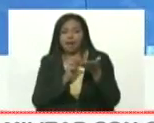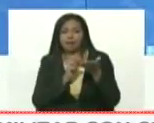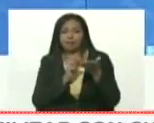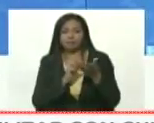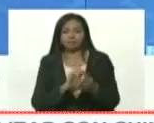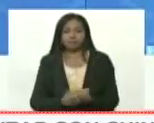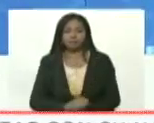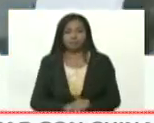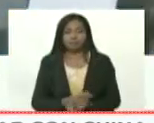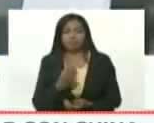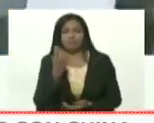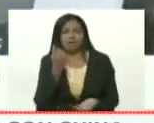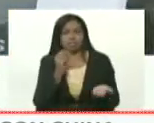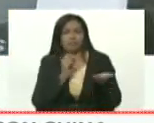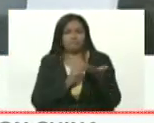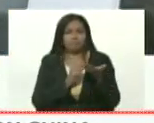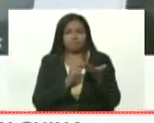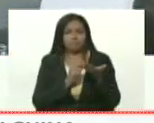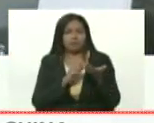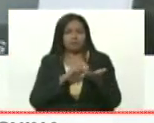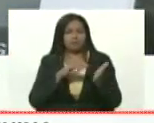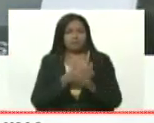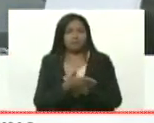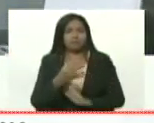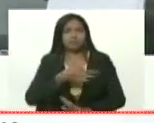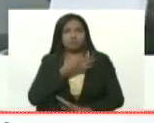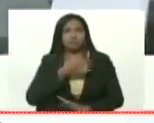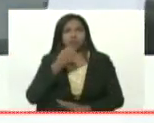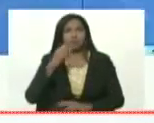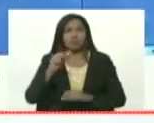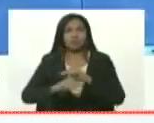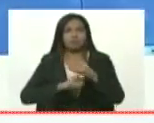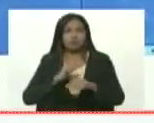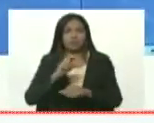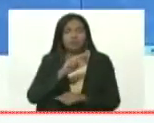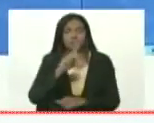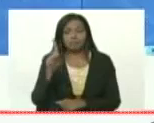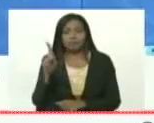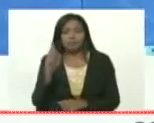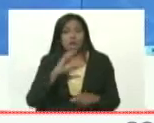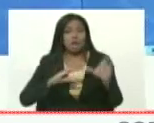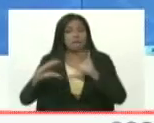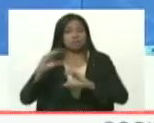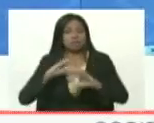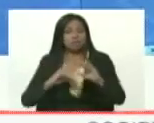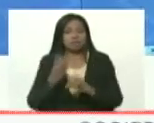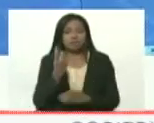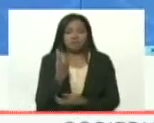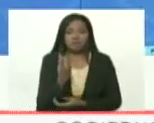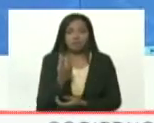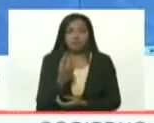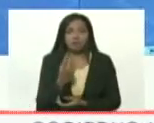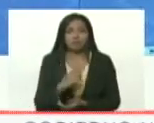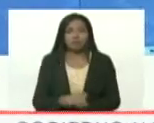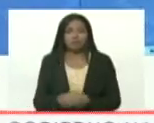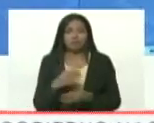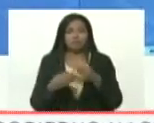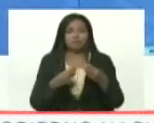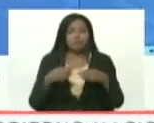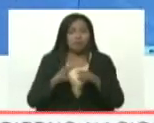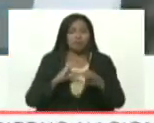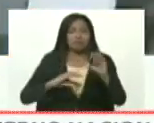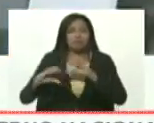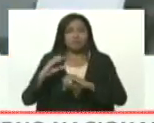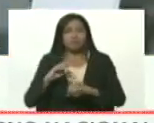La pieza que faltaba para el socialismo del siglo XXI era la ciencia. Para que sea